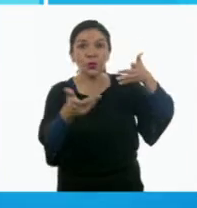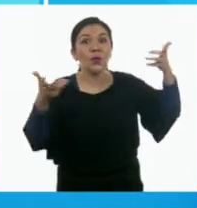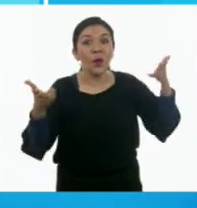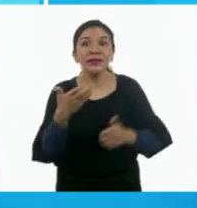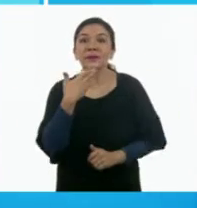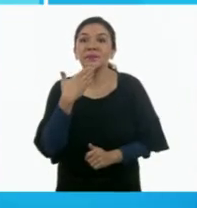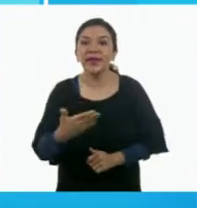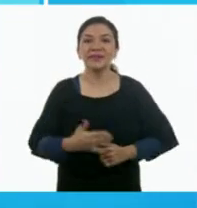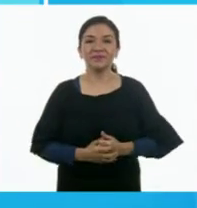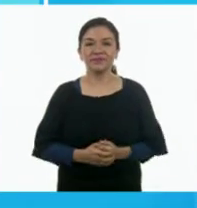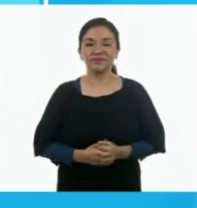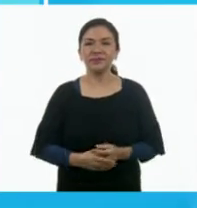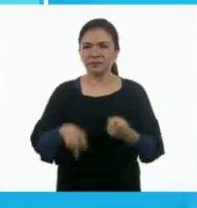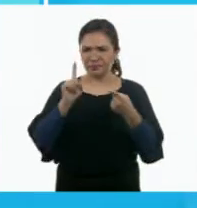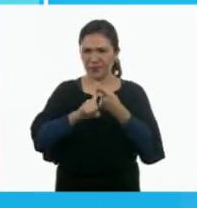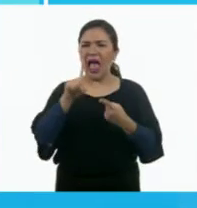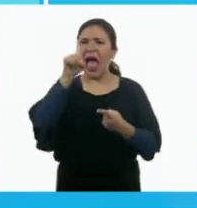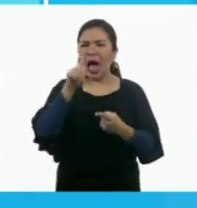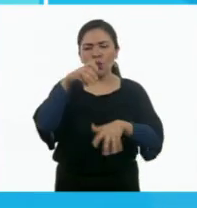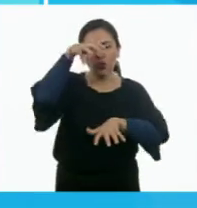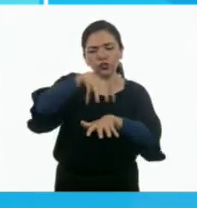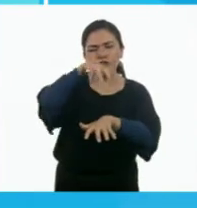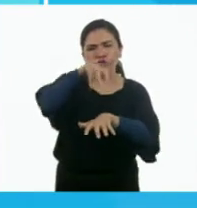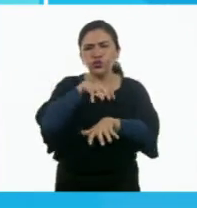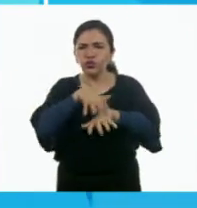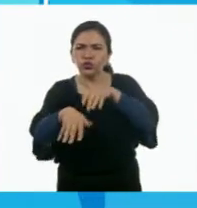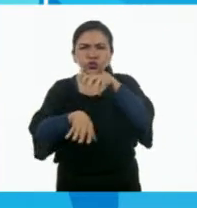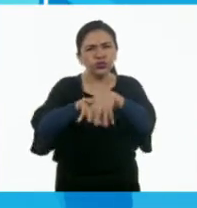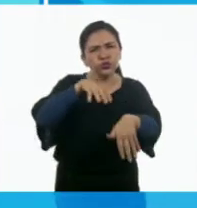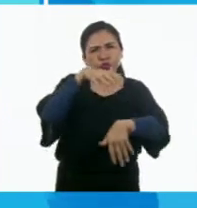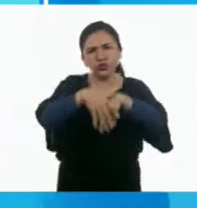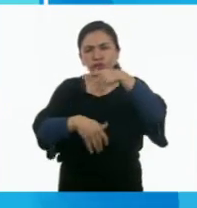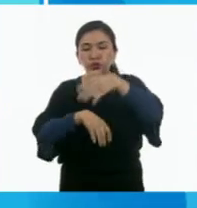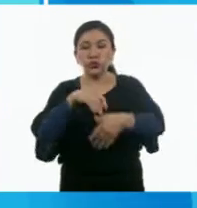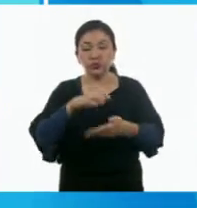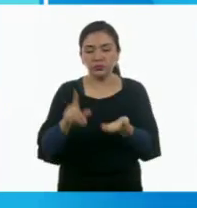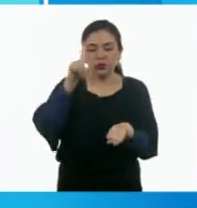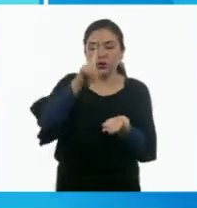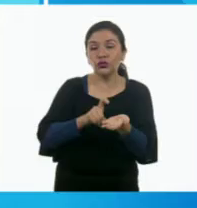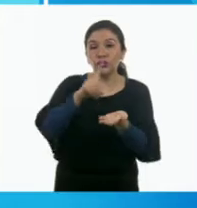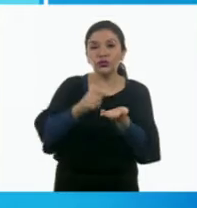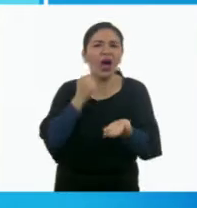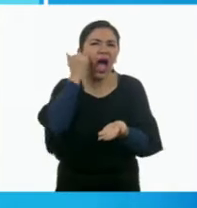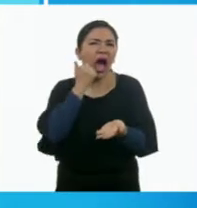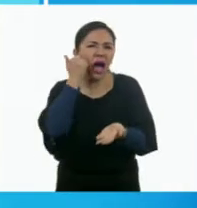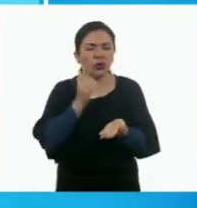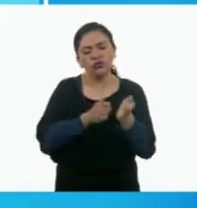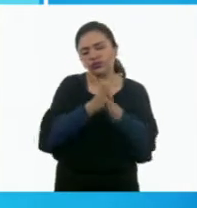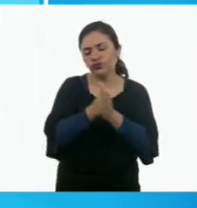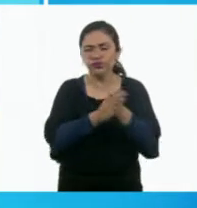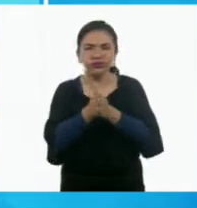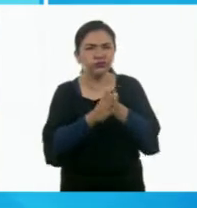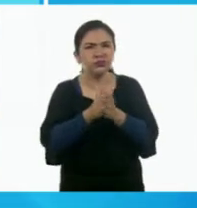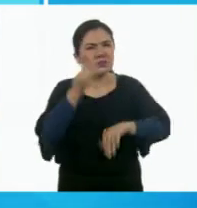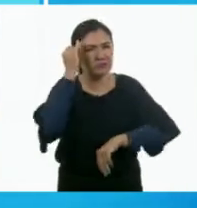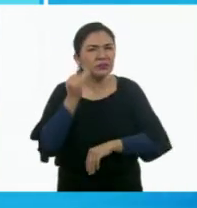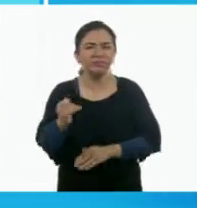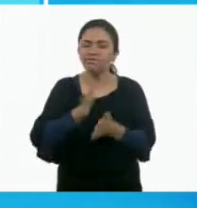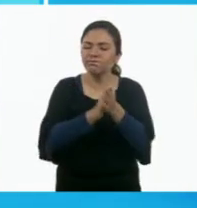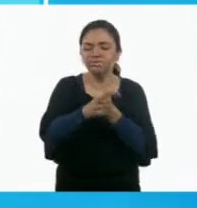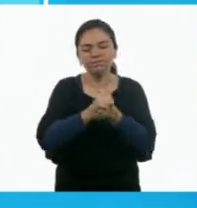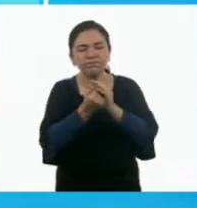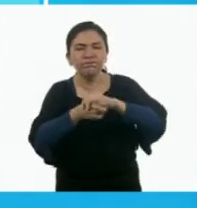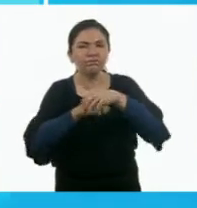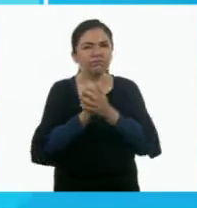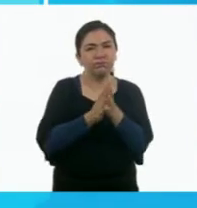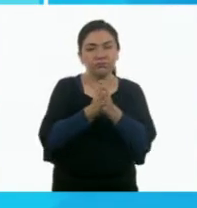hacerlo correctamente. Moja tus manos. Usa suficiente jabón. Frota tus palmas una